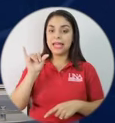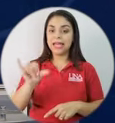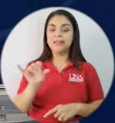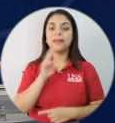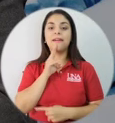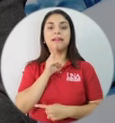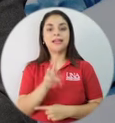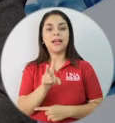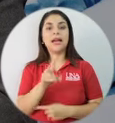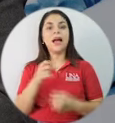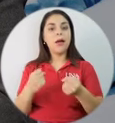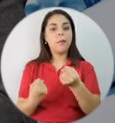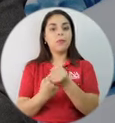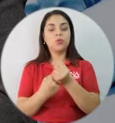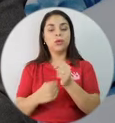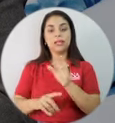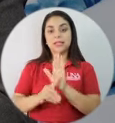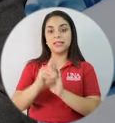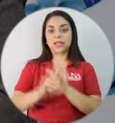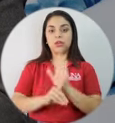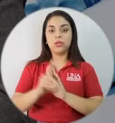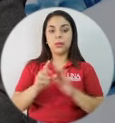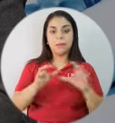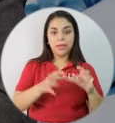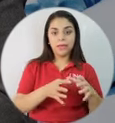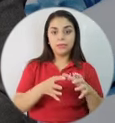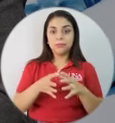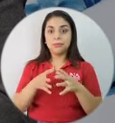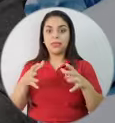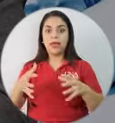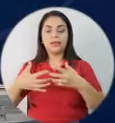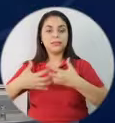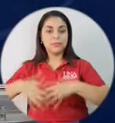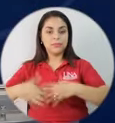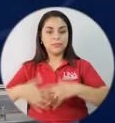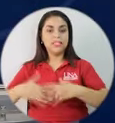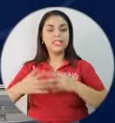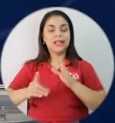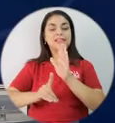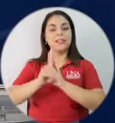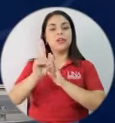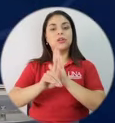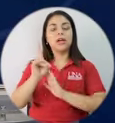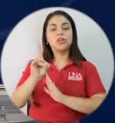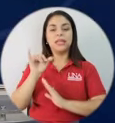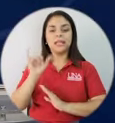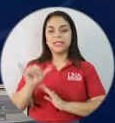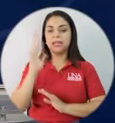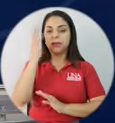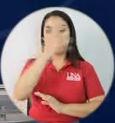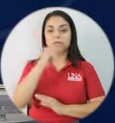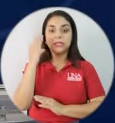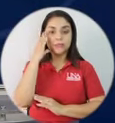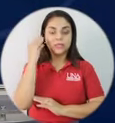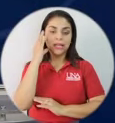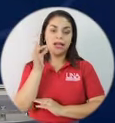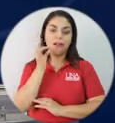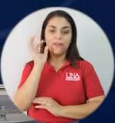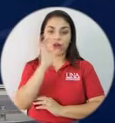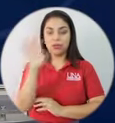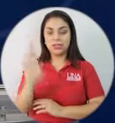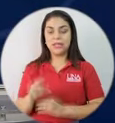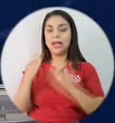porque esto en definitiva pues apoya el desarrollo de esas pequeñas y medianas empresas que se están desarrollando en el marco de esta maravillosa experiencia